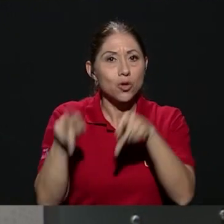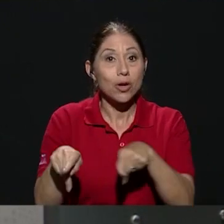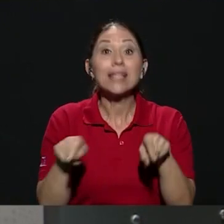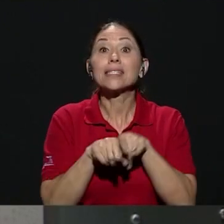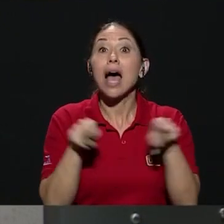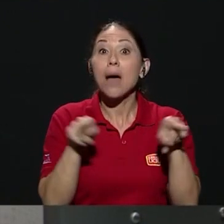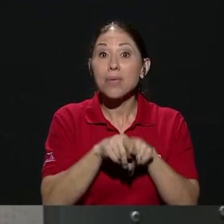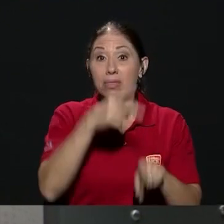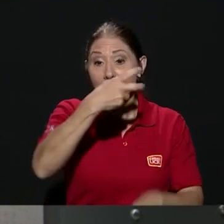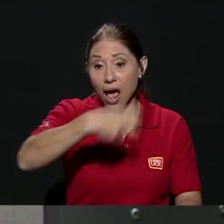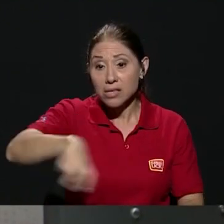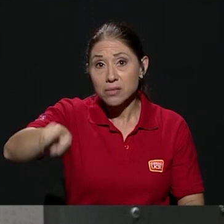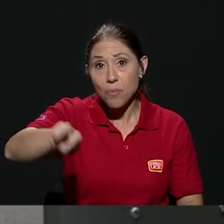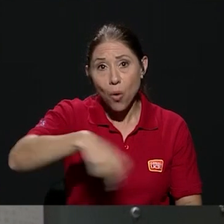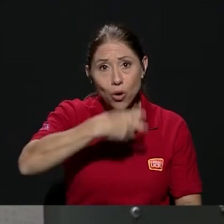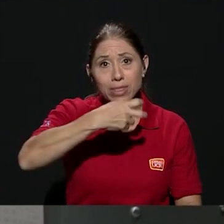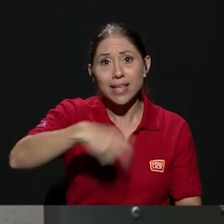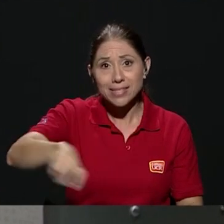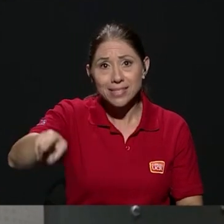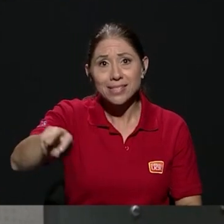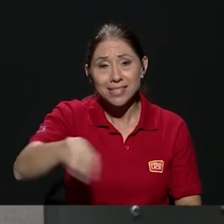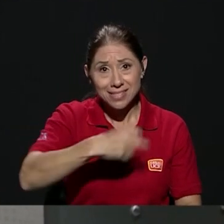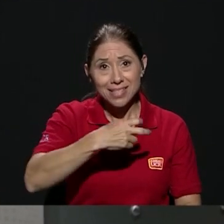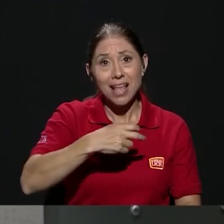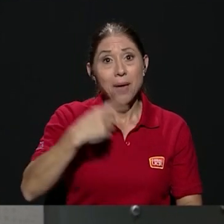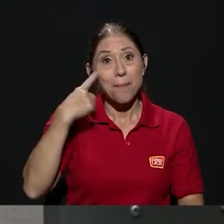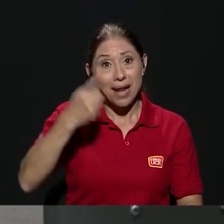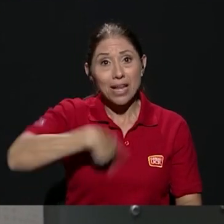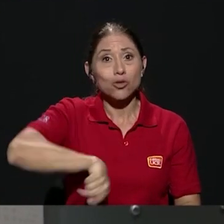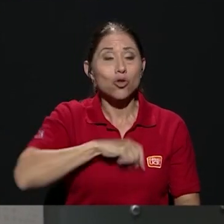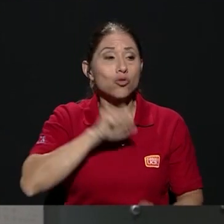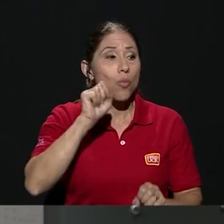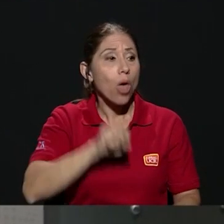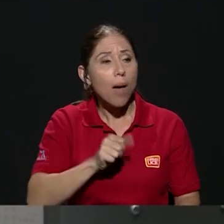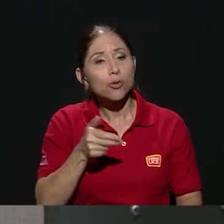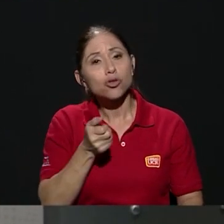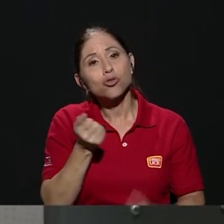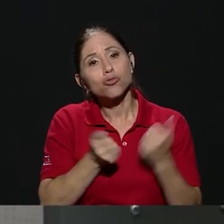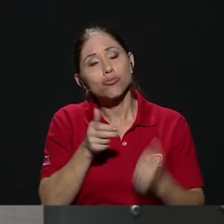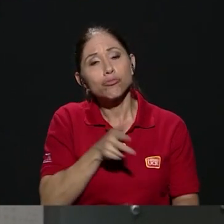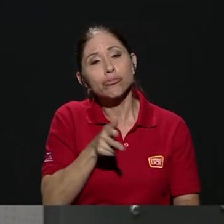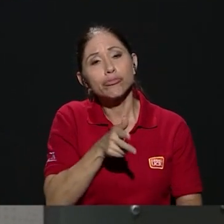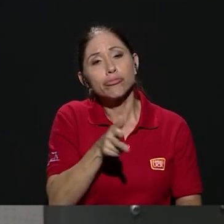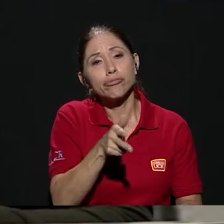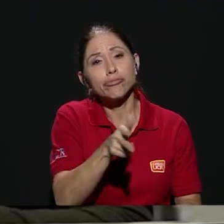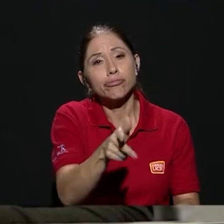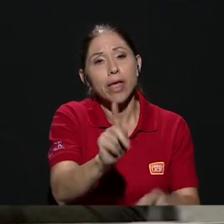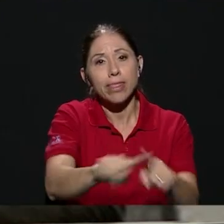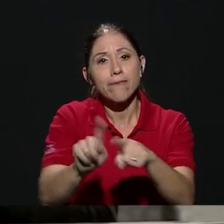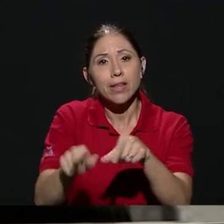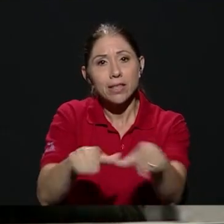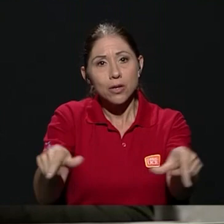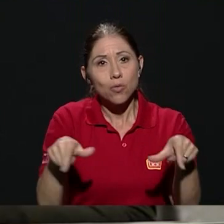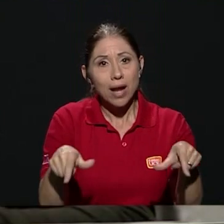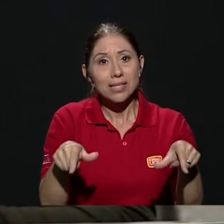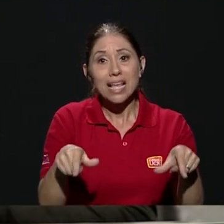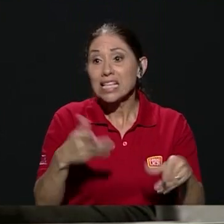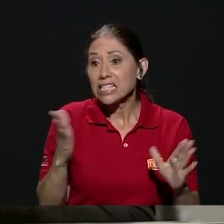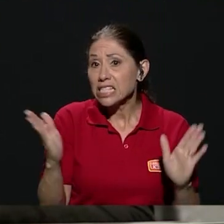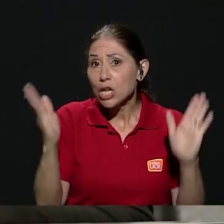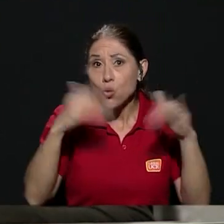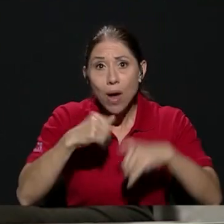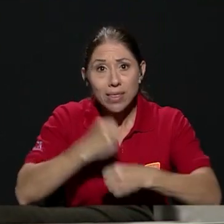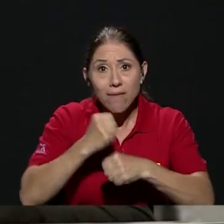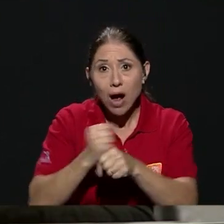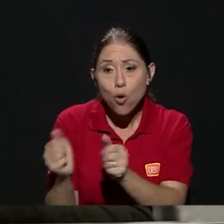personas, incluso la sección de transportes, ¿verdad? Que es la que nos permite desplazarnos a los diferentes territorios. Y sin este trabajo conjunto